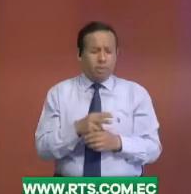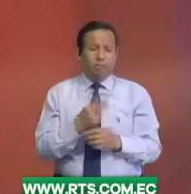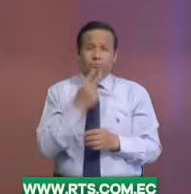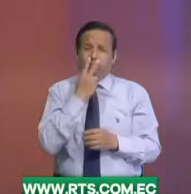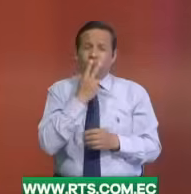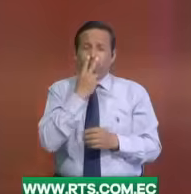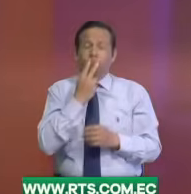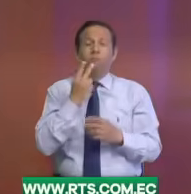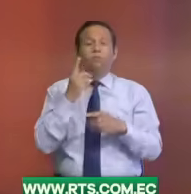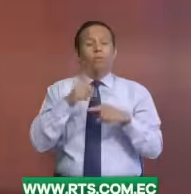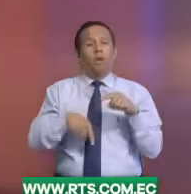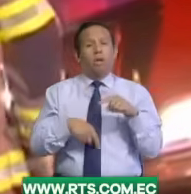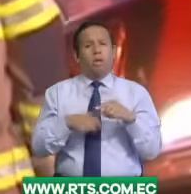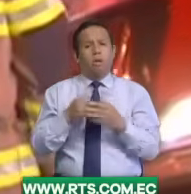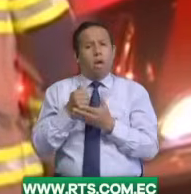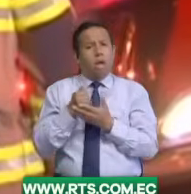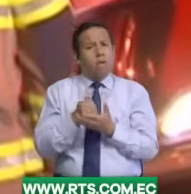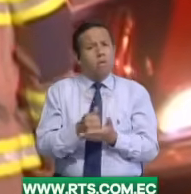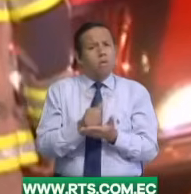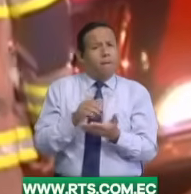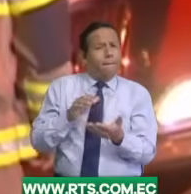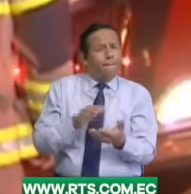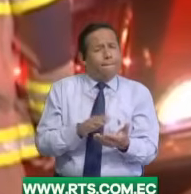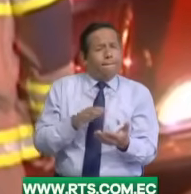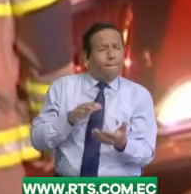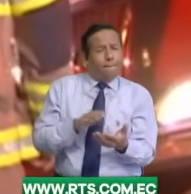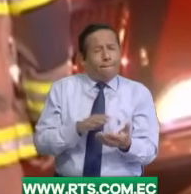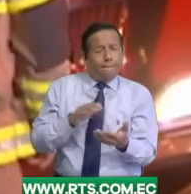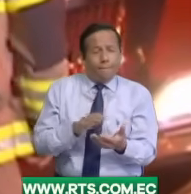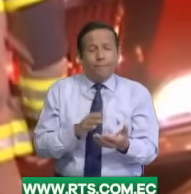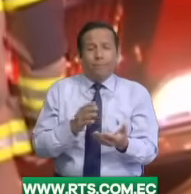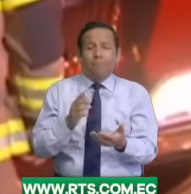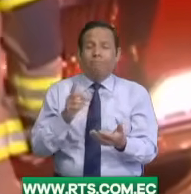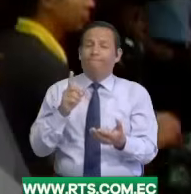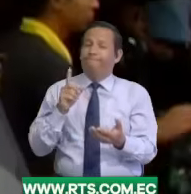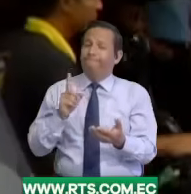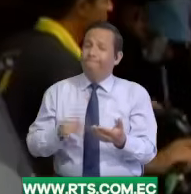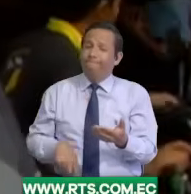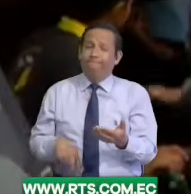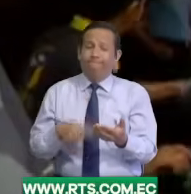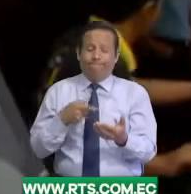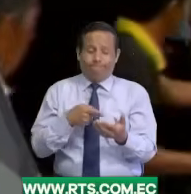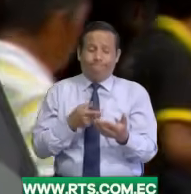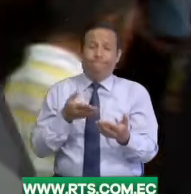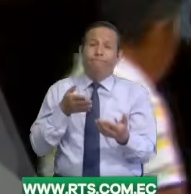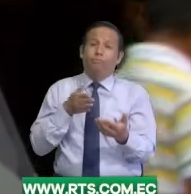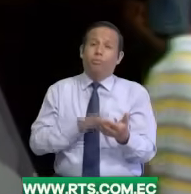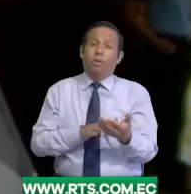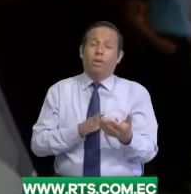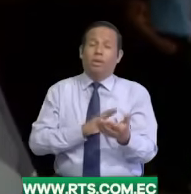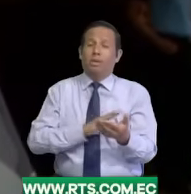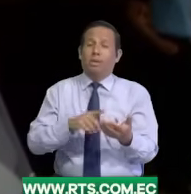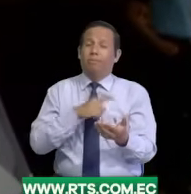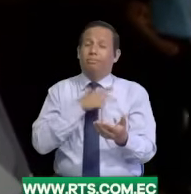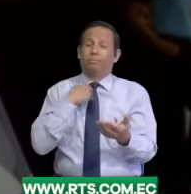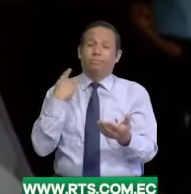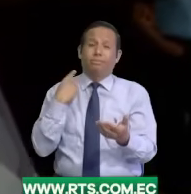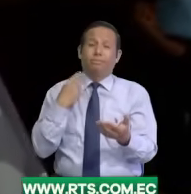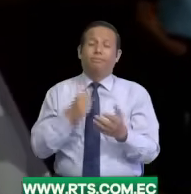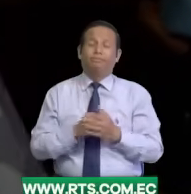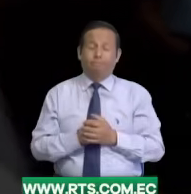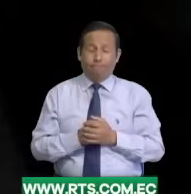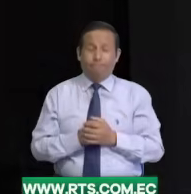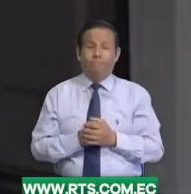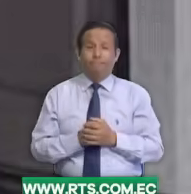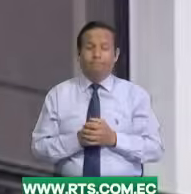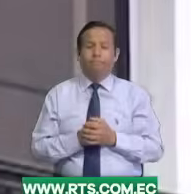asfixia. Hicieron todo lo posible por tratar de recuperarla, pero lastimosamente la declararon sin signos vitales